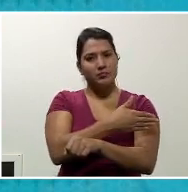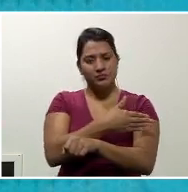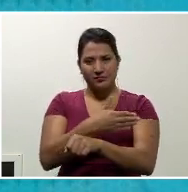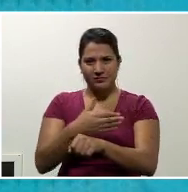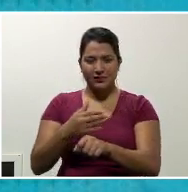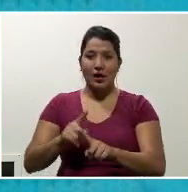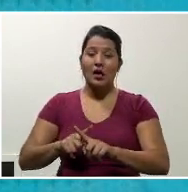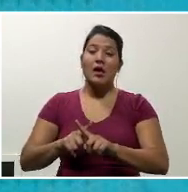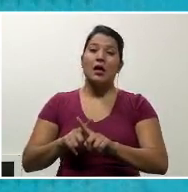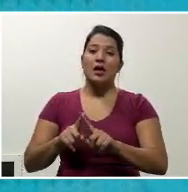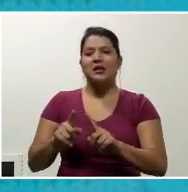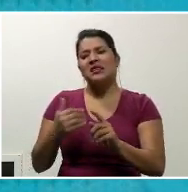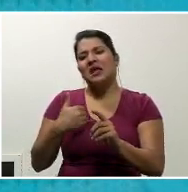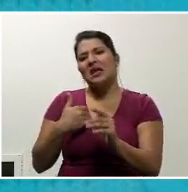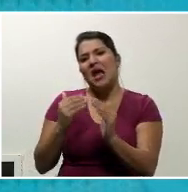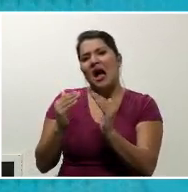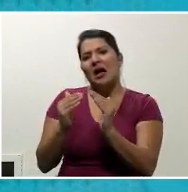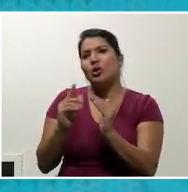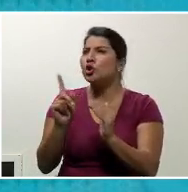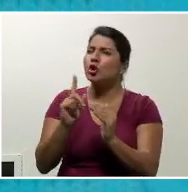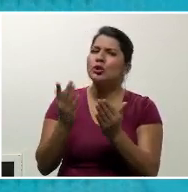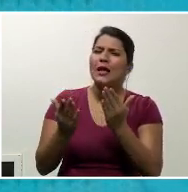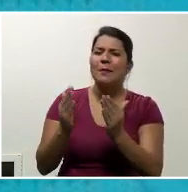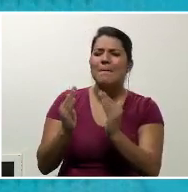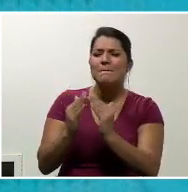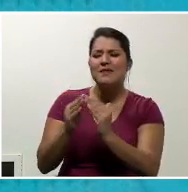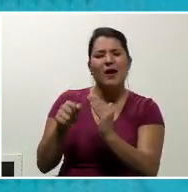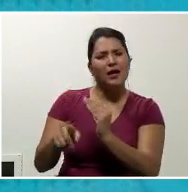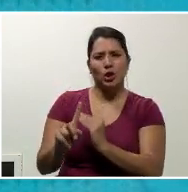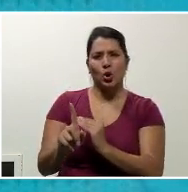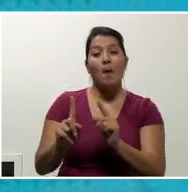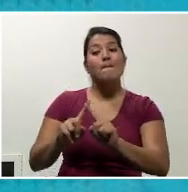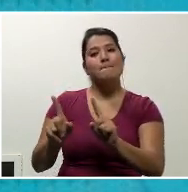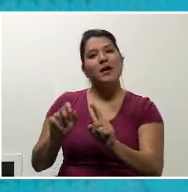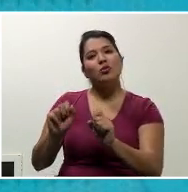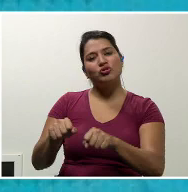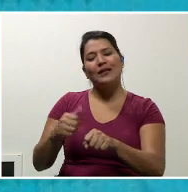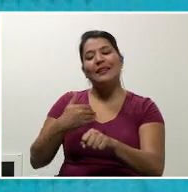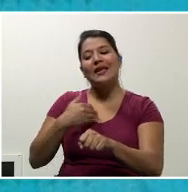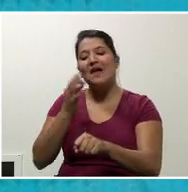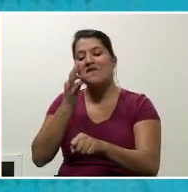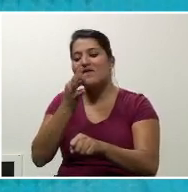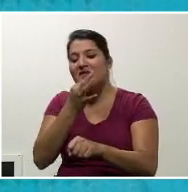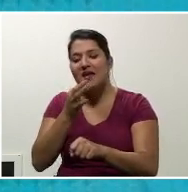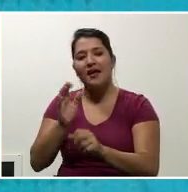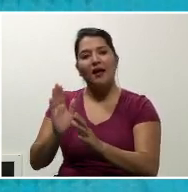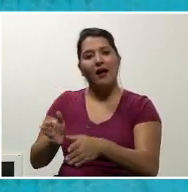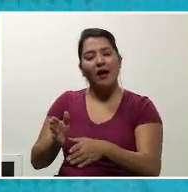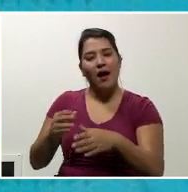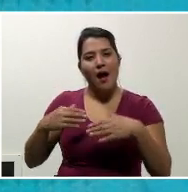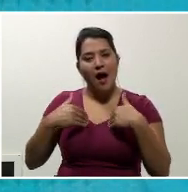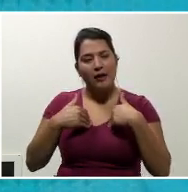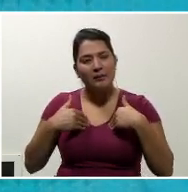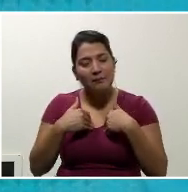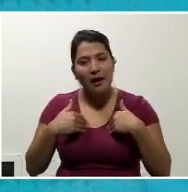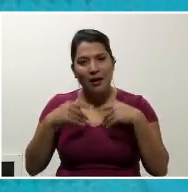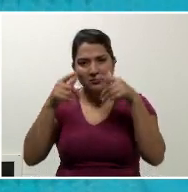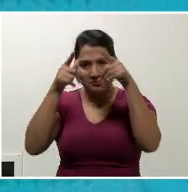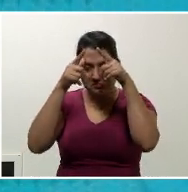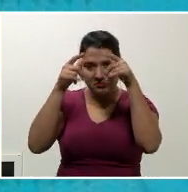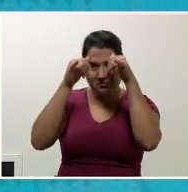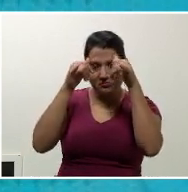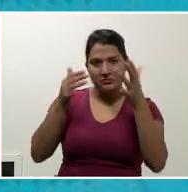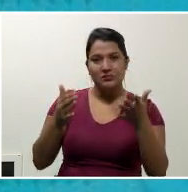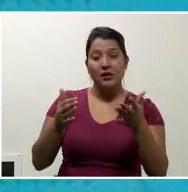ahí, sino que tenían su casita para ir a ver su ganado y su finquita. Pero en el caso específico de Térraba, nosotras estamos reivindicando las